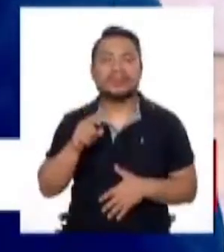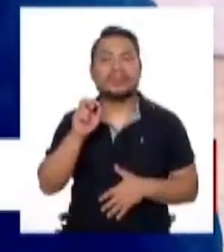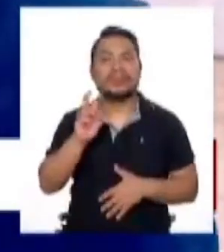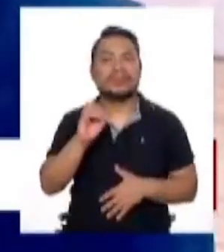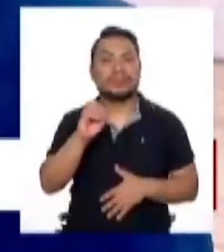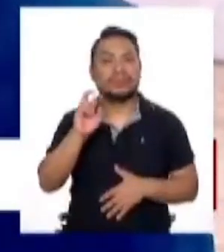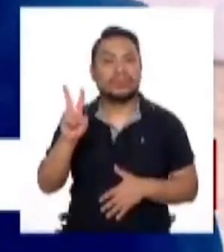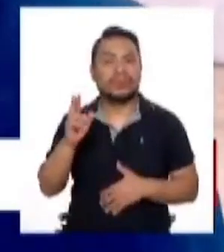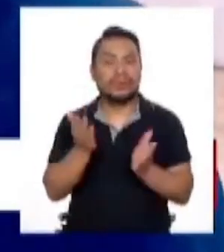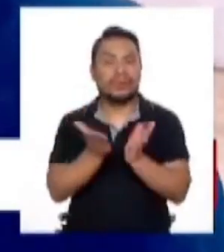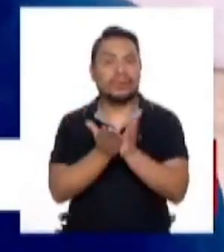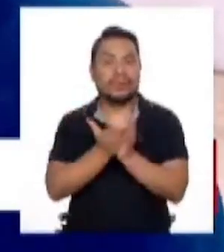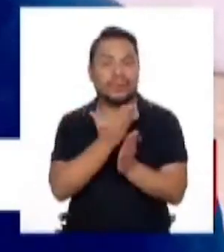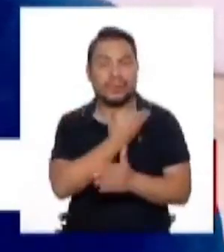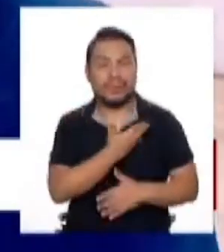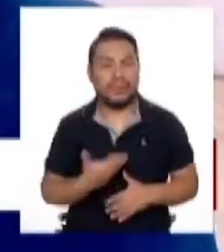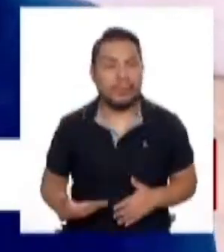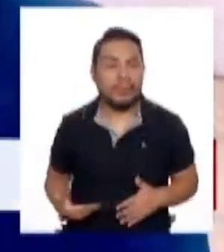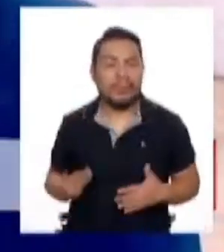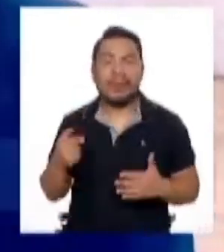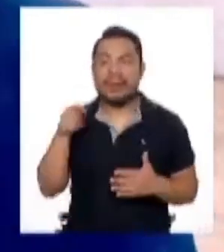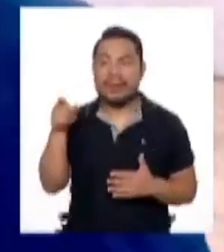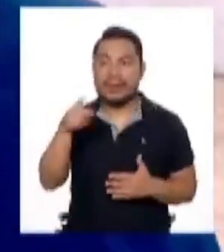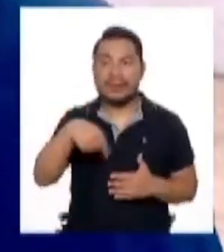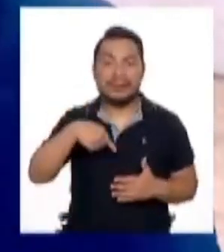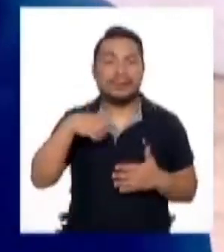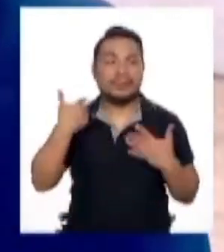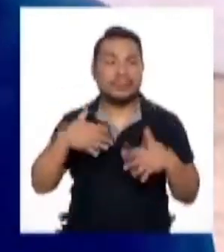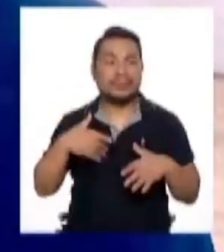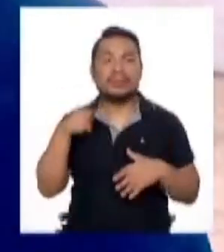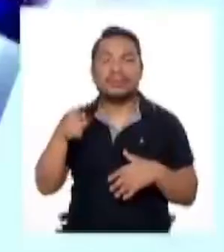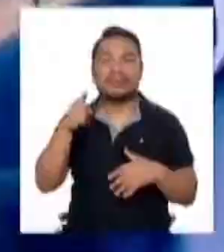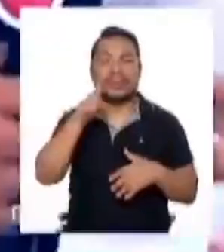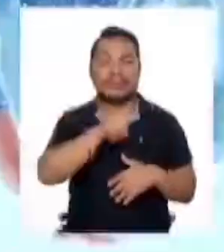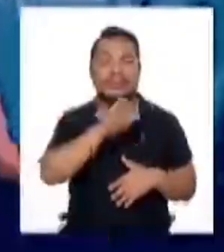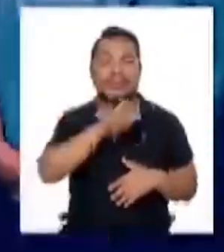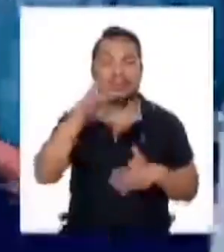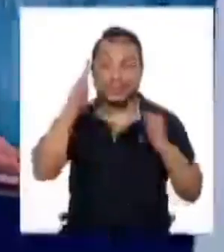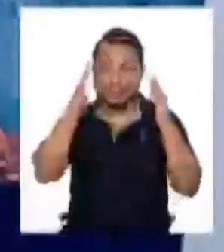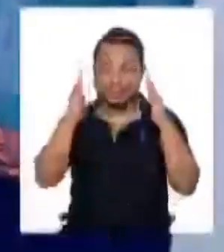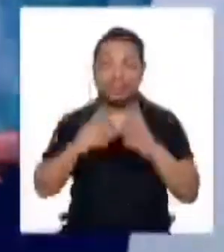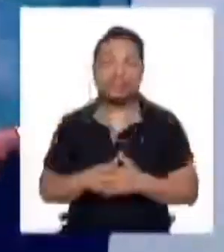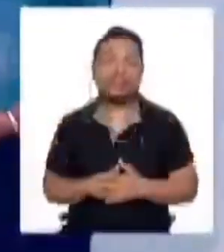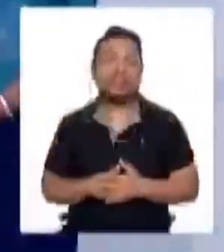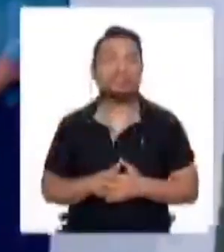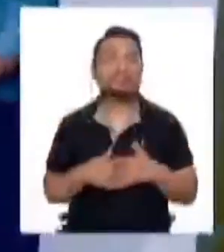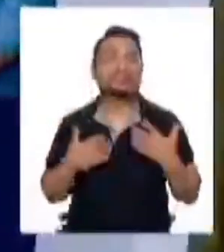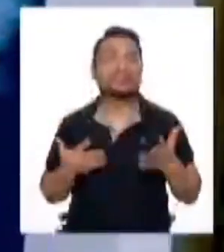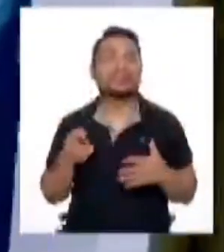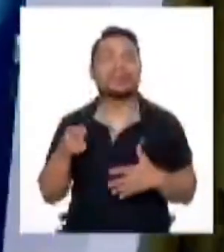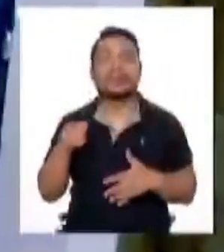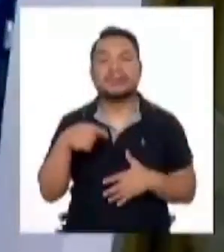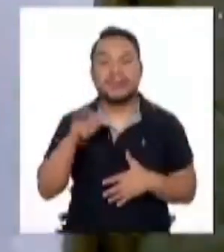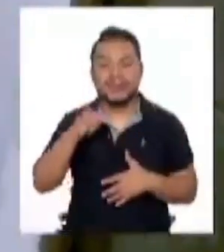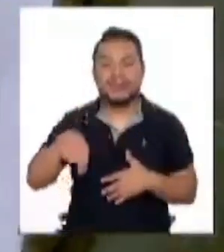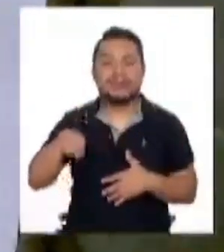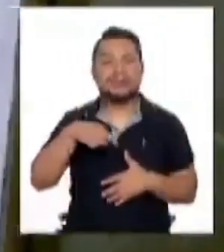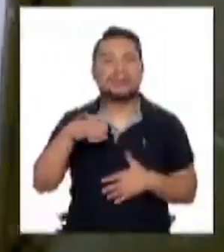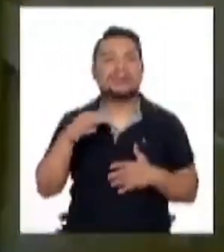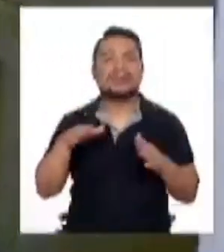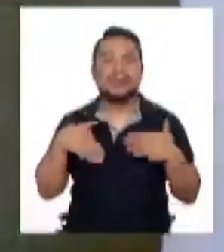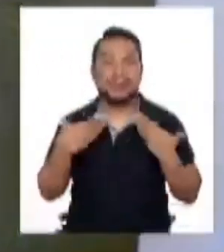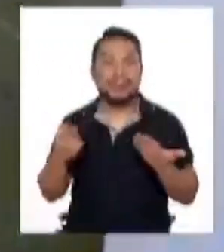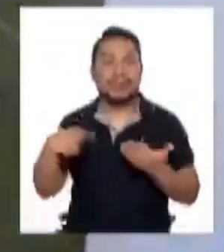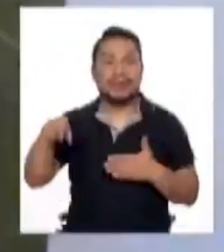colegios públicos, de los cuales nosotros hemos priorizado 125. Hemos escuchado la fe y la capacidad de